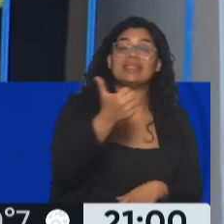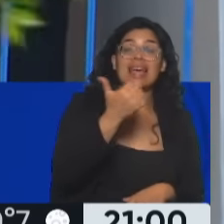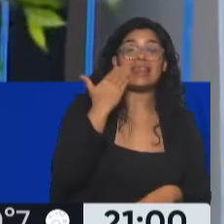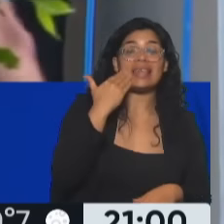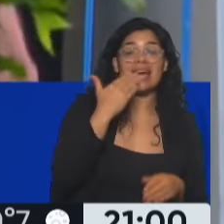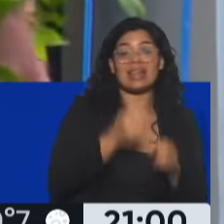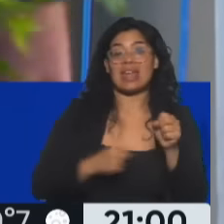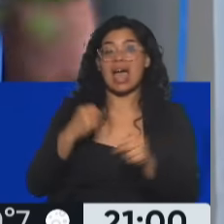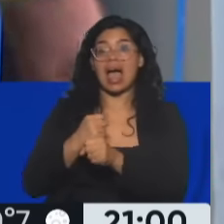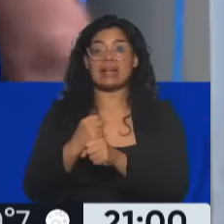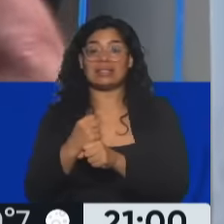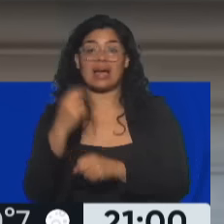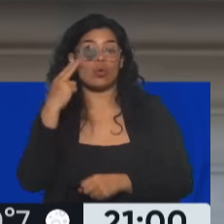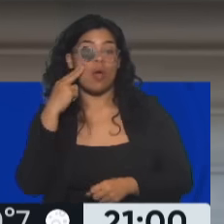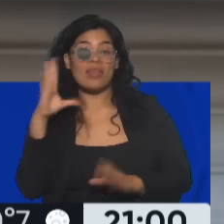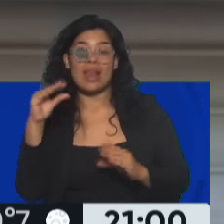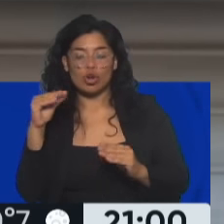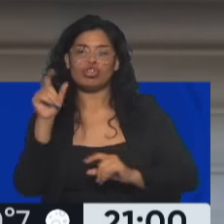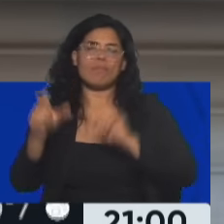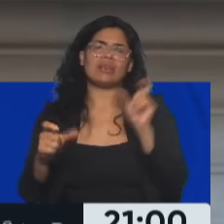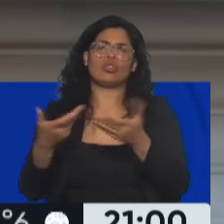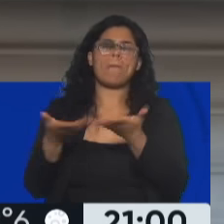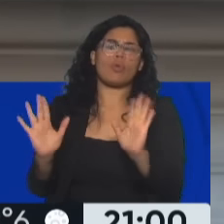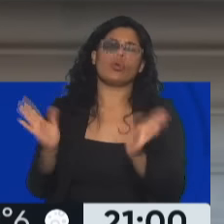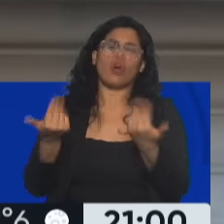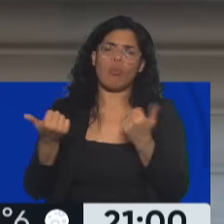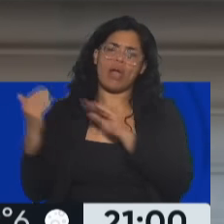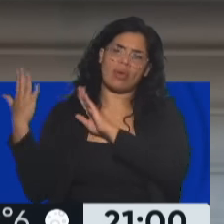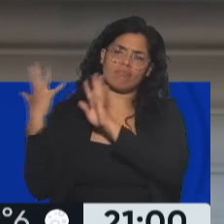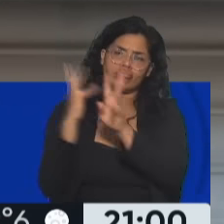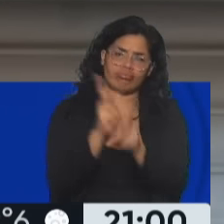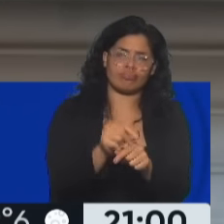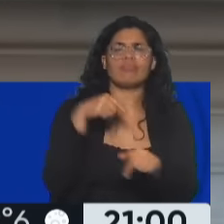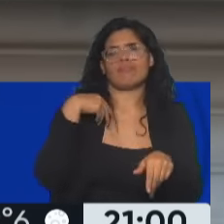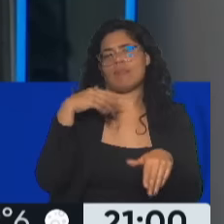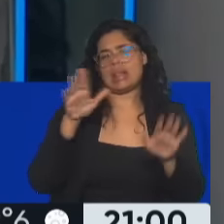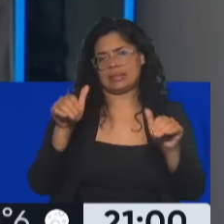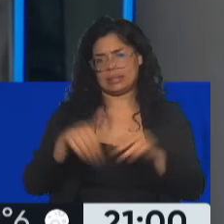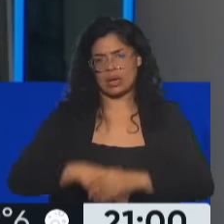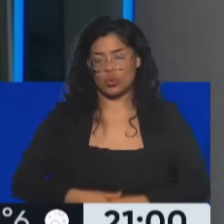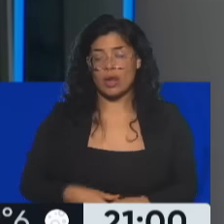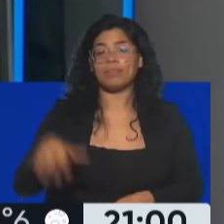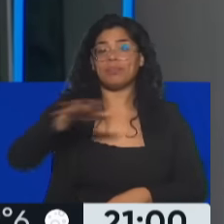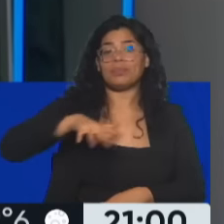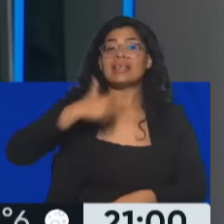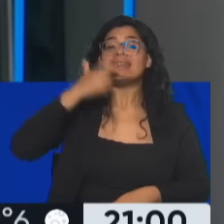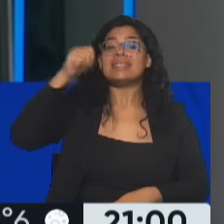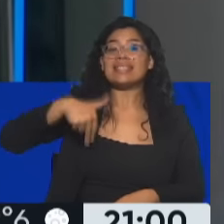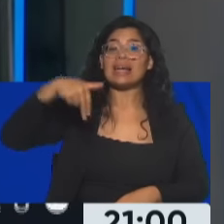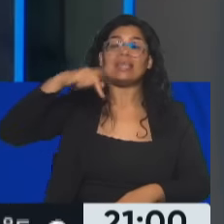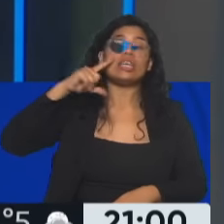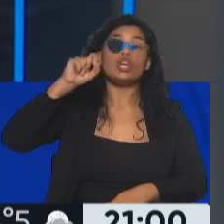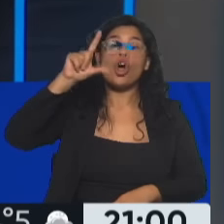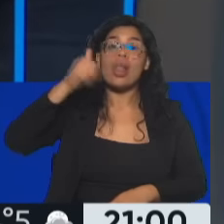para el público en general que quiera despedirlo. Mañana sus restos serán trasladados al cementerio de San Nicolás, de donde él era oriundo, y por su parte